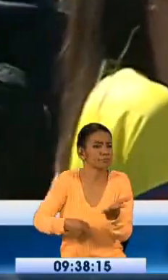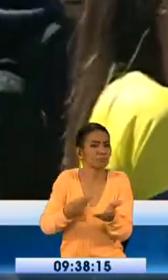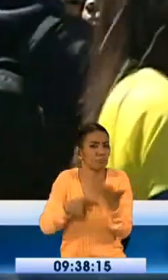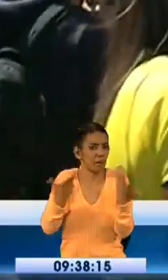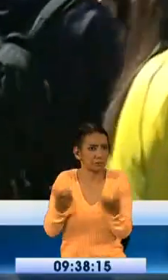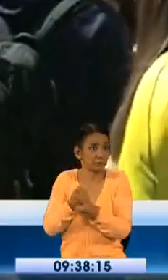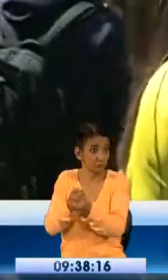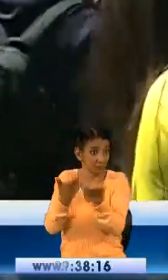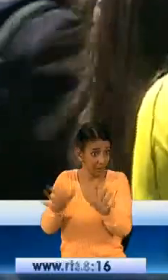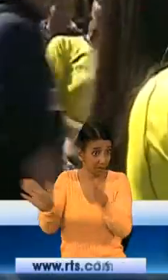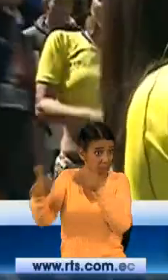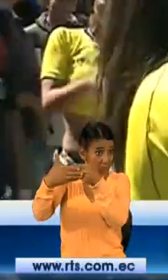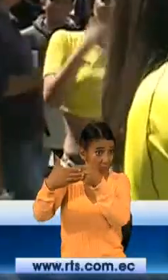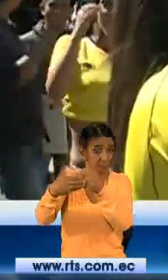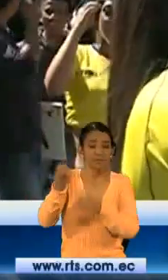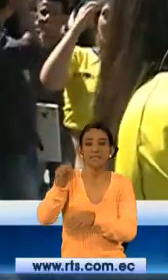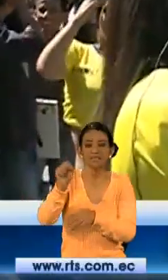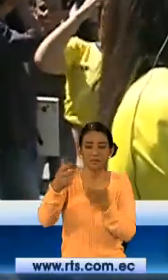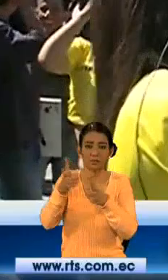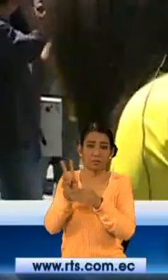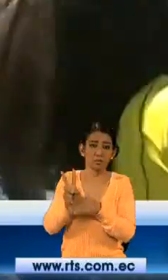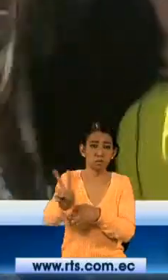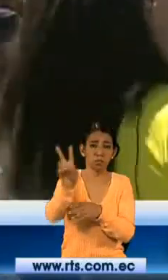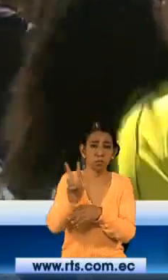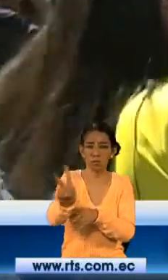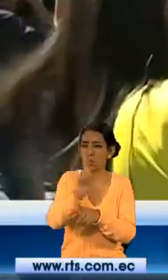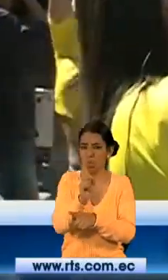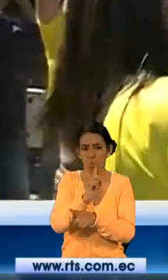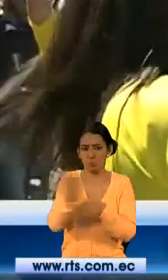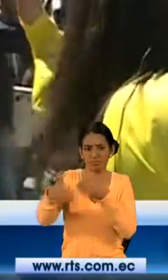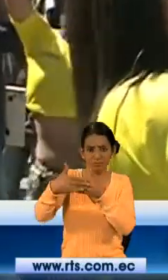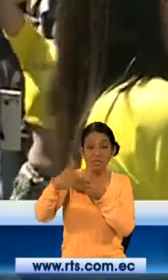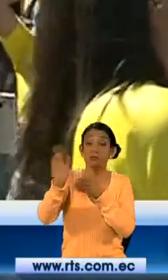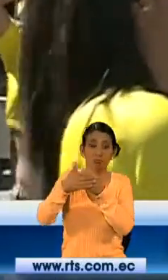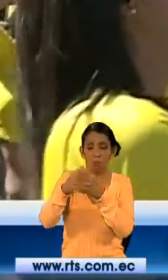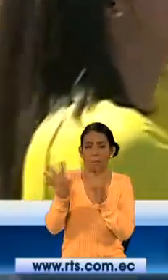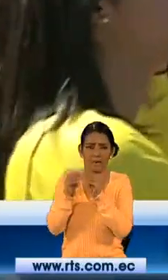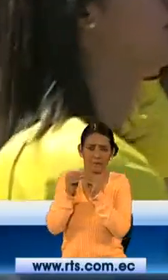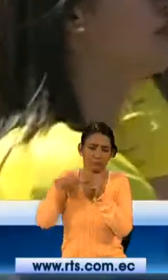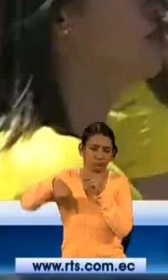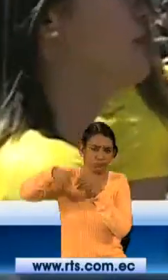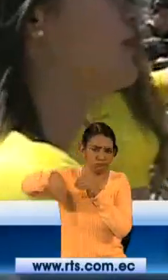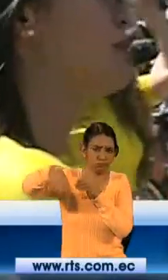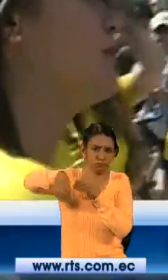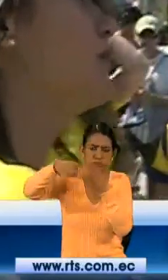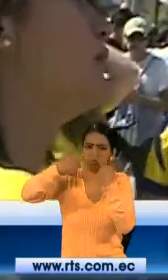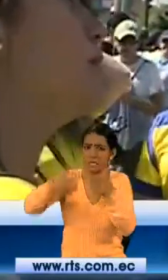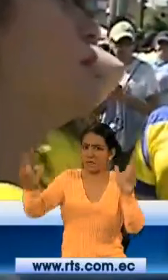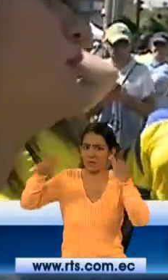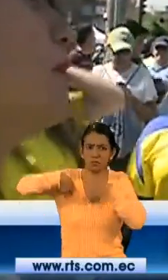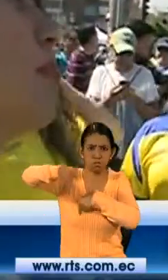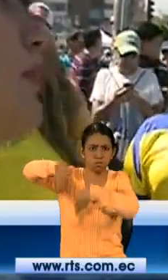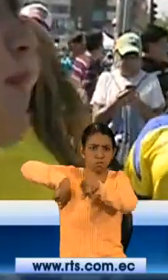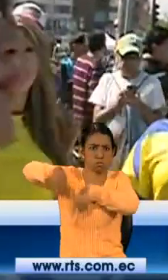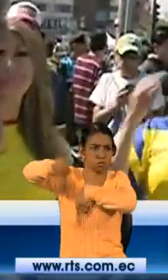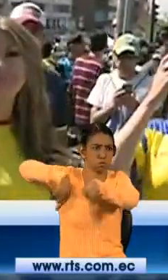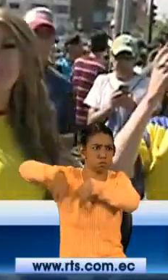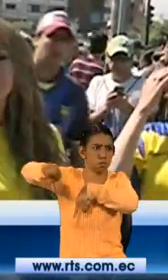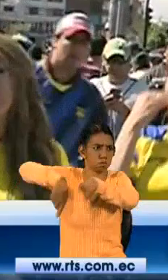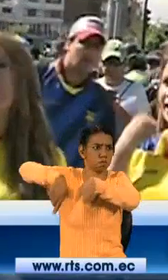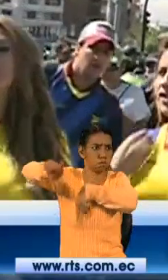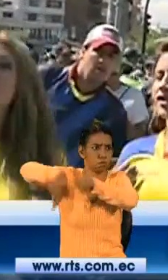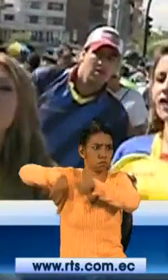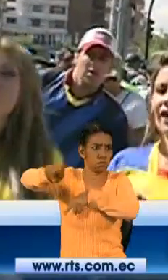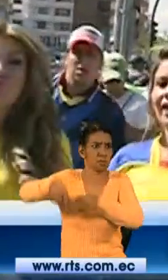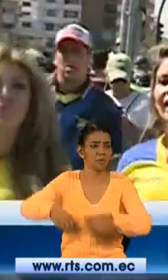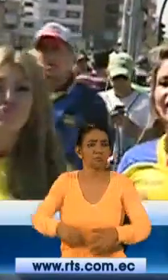se cerrará? Perfectamente, el transporte público no, se va a fortalecer. El transporte público va a estar habilitado en la Ecovía y nosotros vamos a